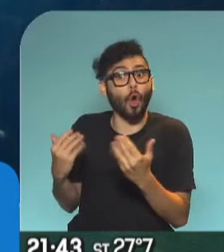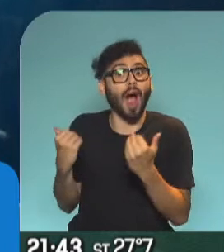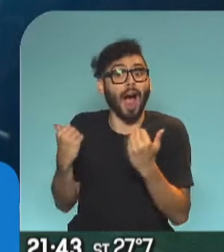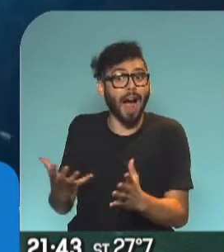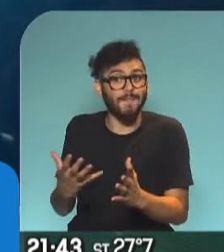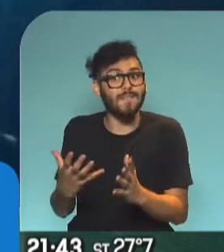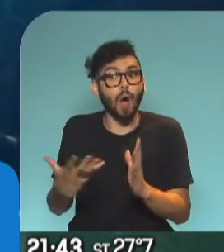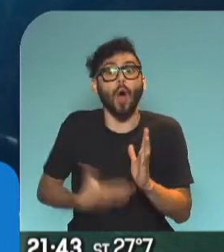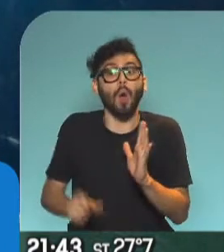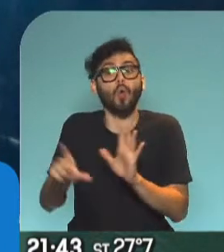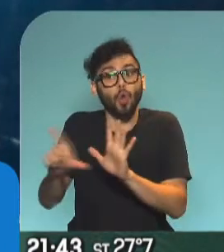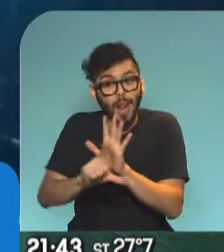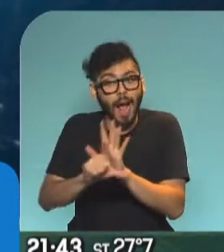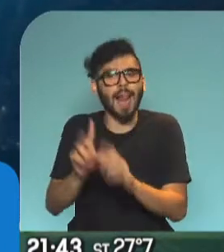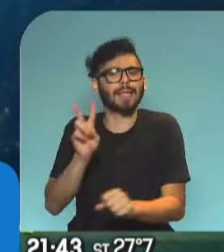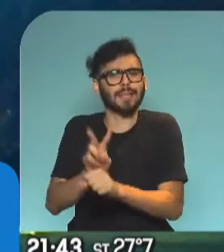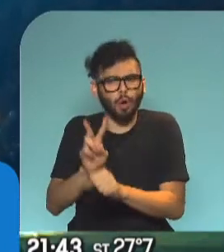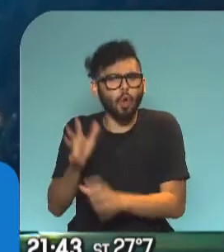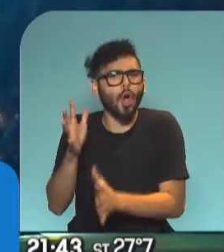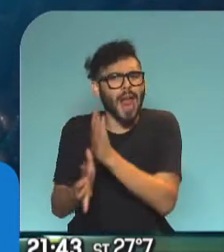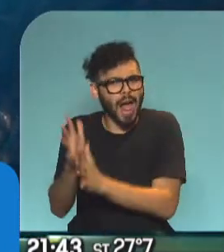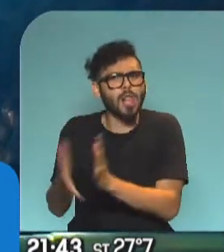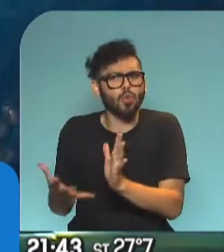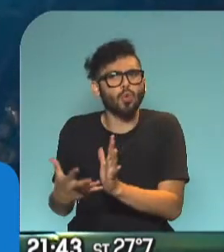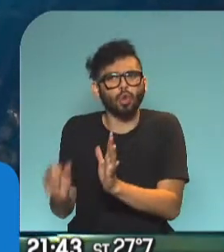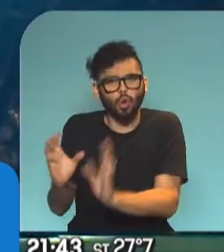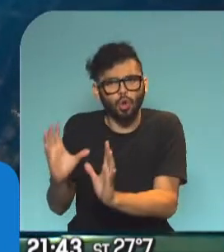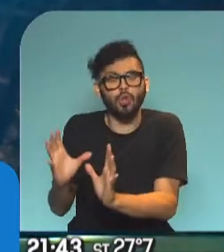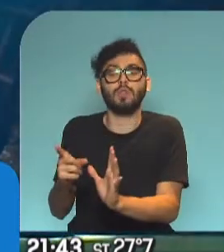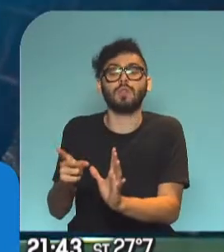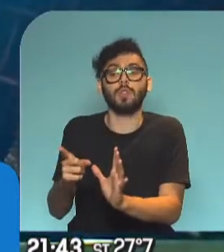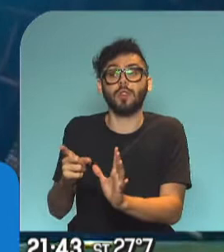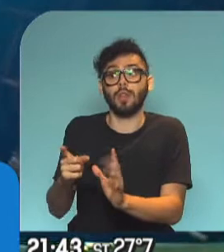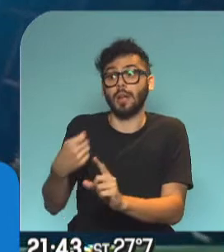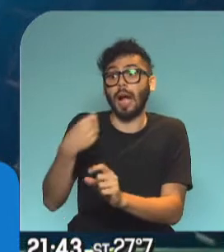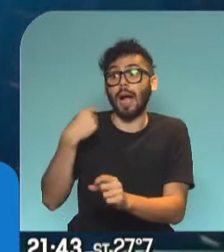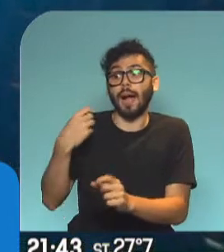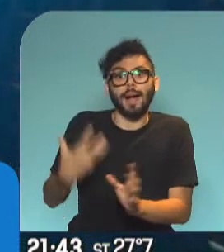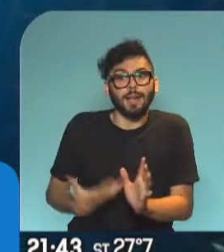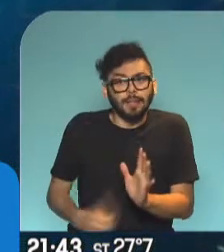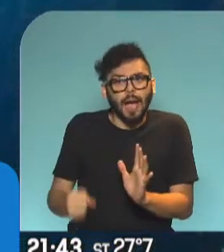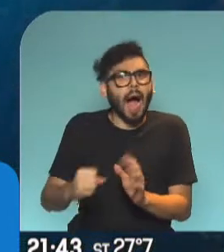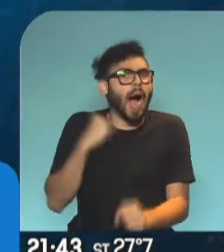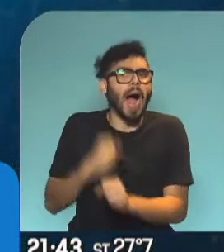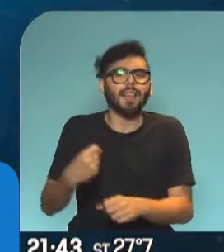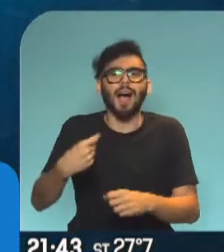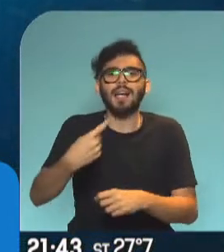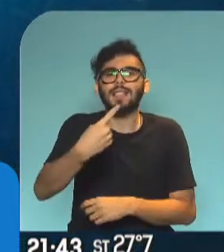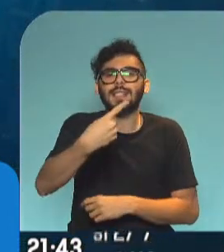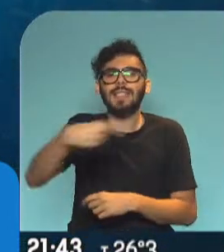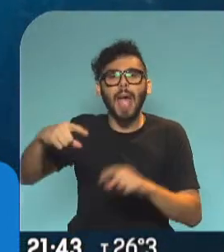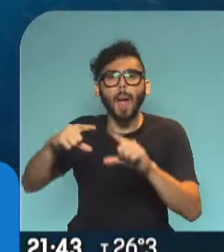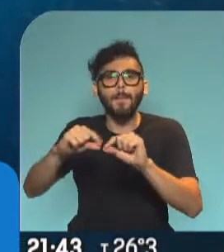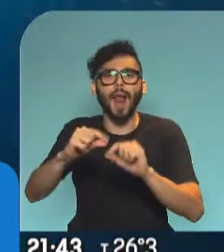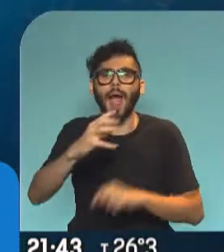del aborto legal, seguro y gratuito, ese aborto hasta la semana 14 inclusive, y también ese